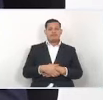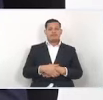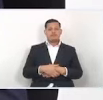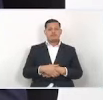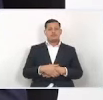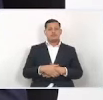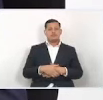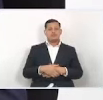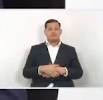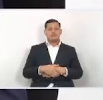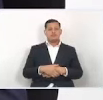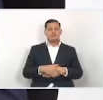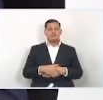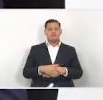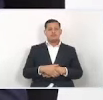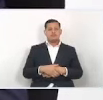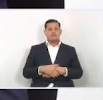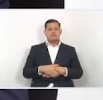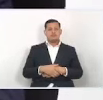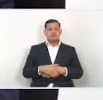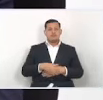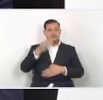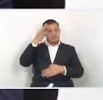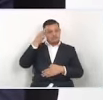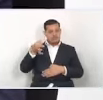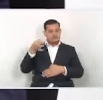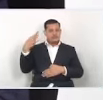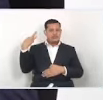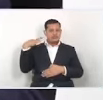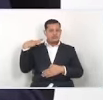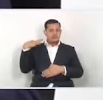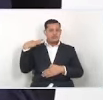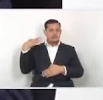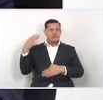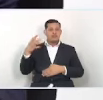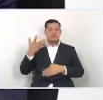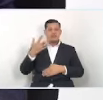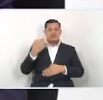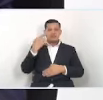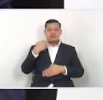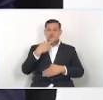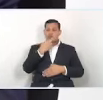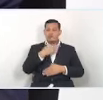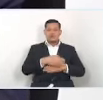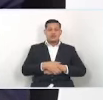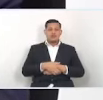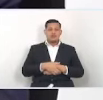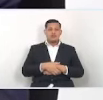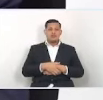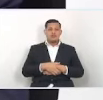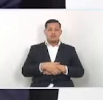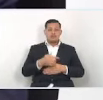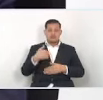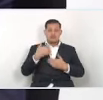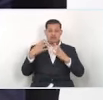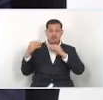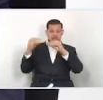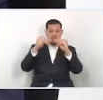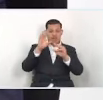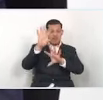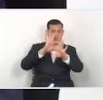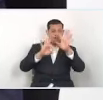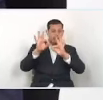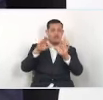vez sí creo que hacer una invitación a los restauranteros nacionales. Yo estaba conversando con